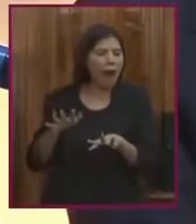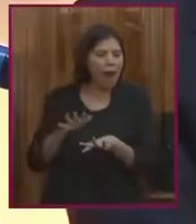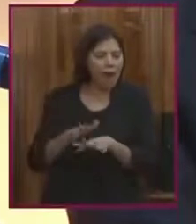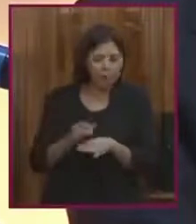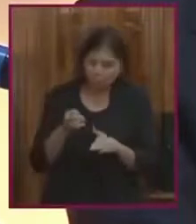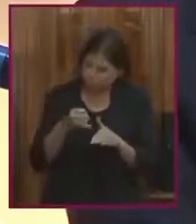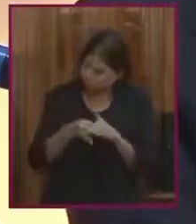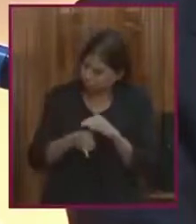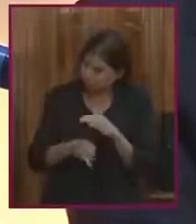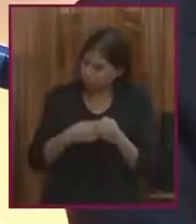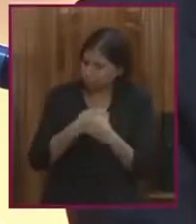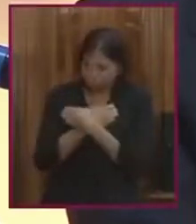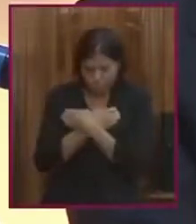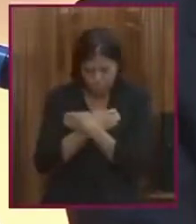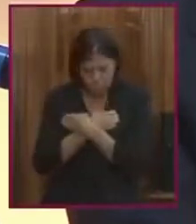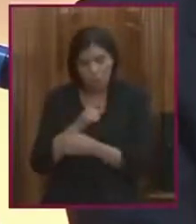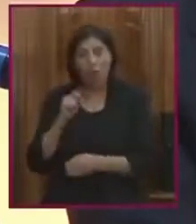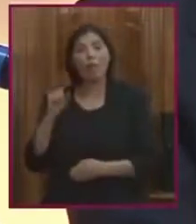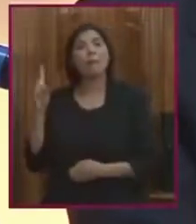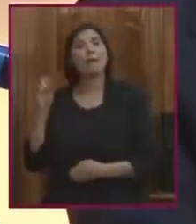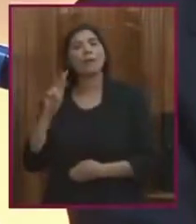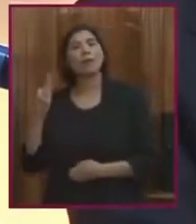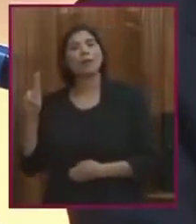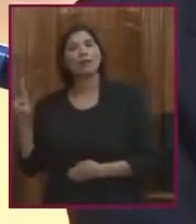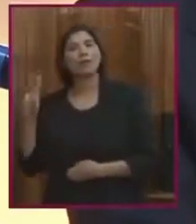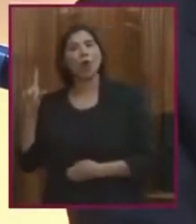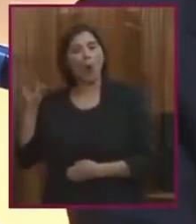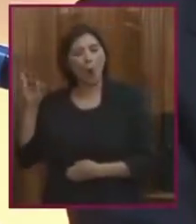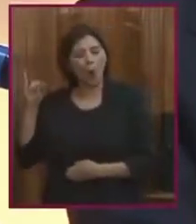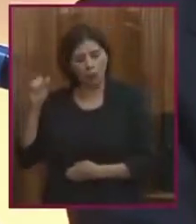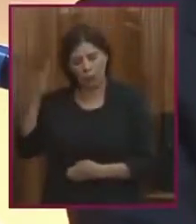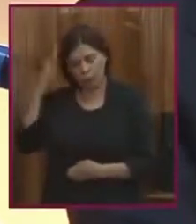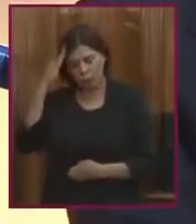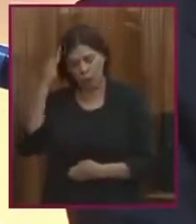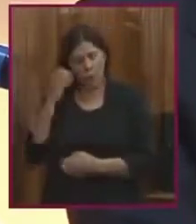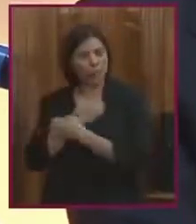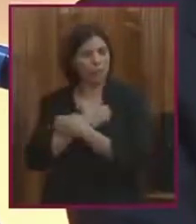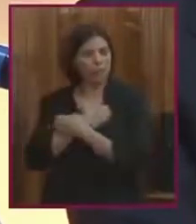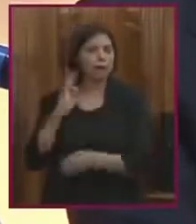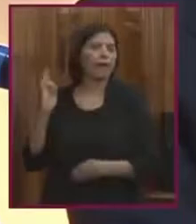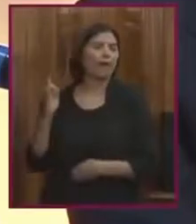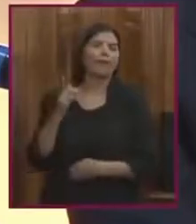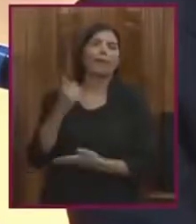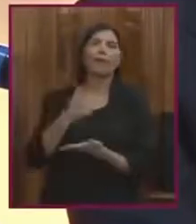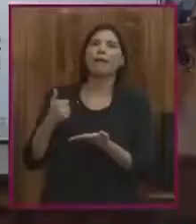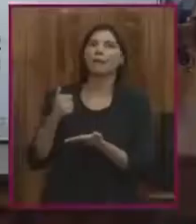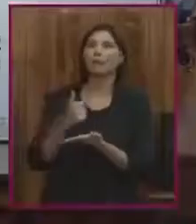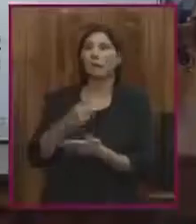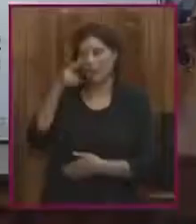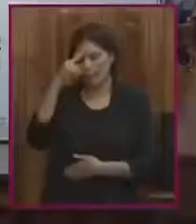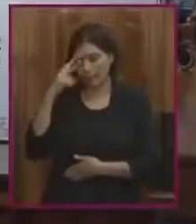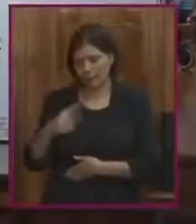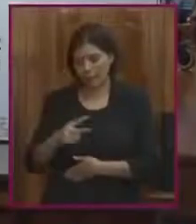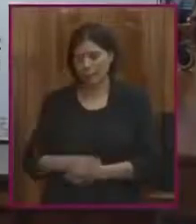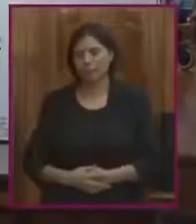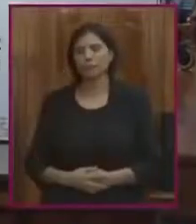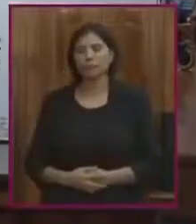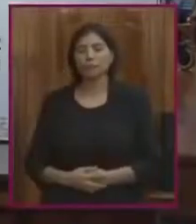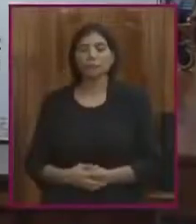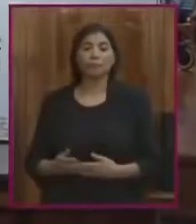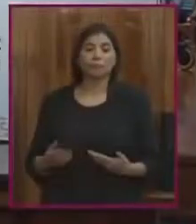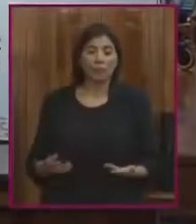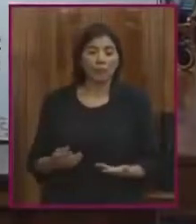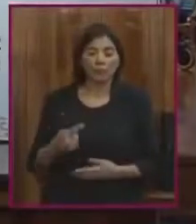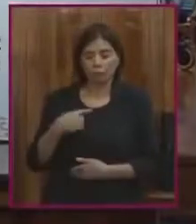con Luis Humberto Fernández Fuentes, Autoridad Educativa Federal de la Ciudad de México.